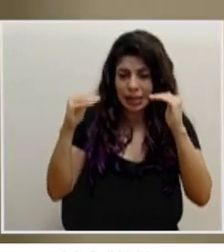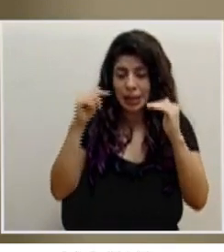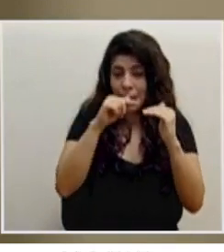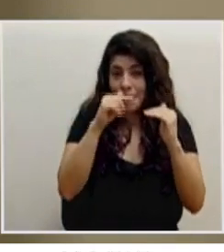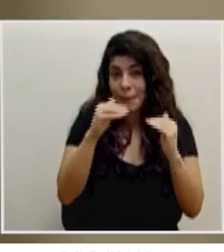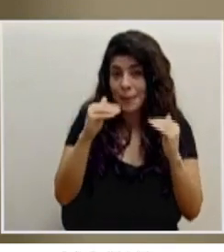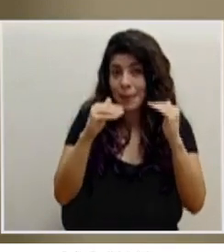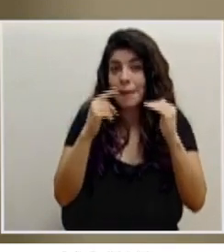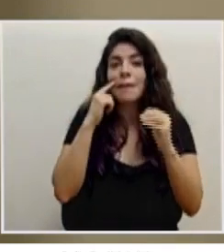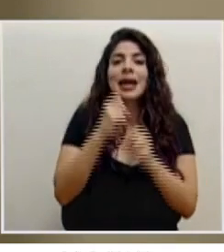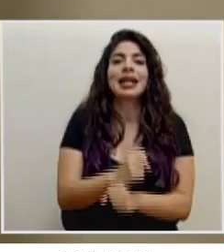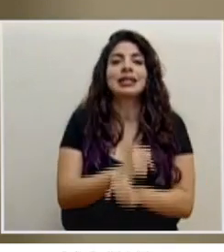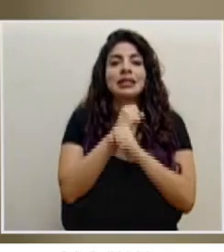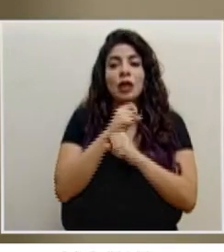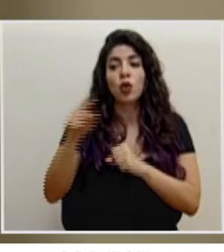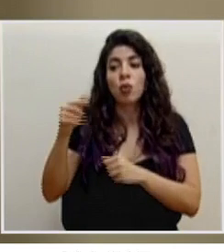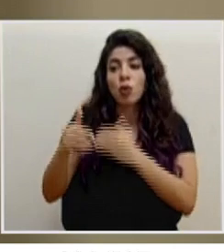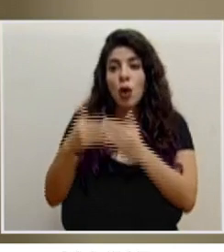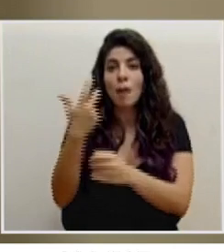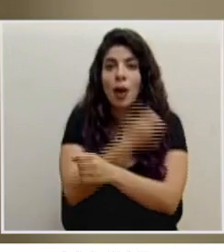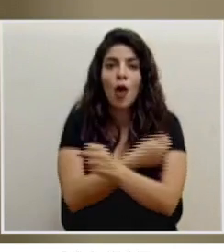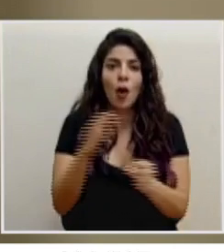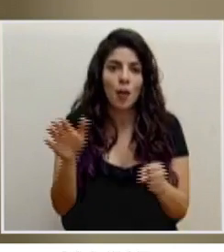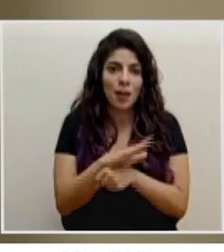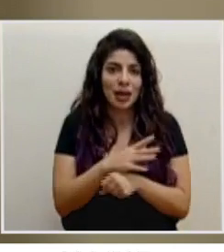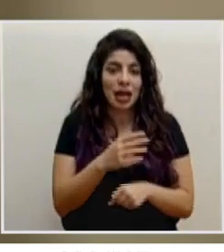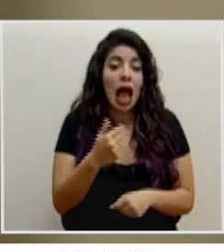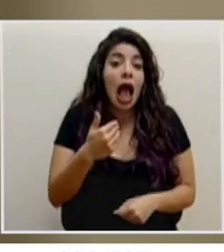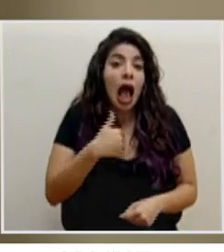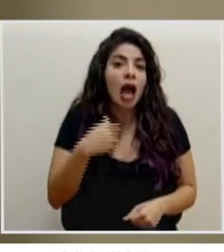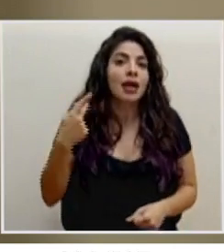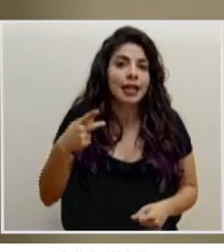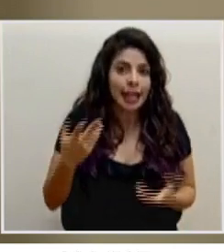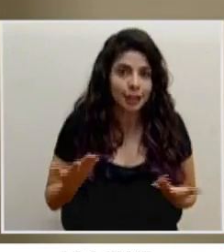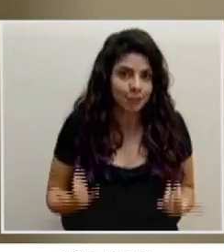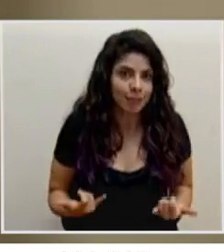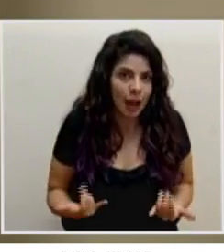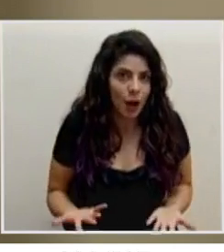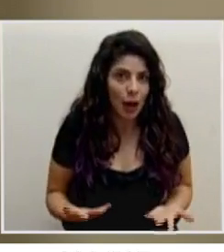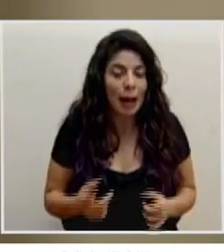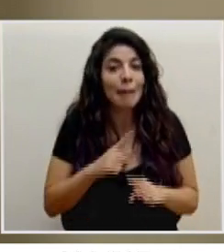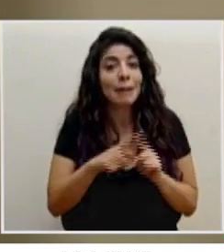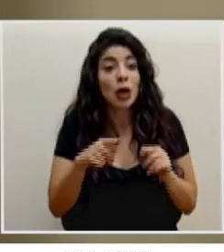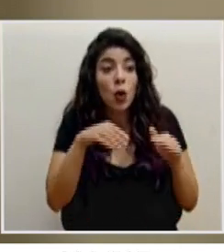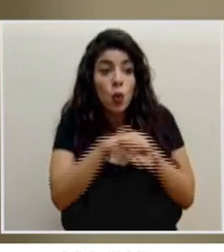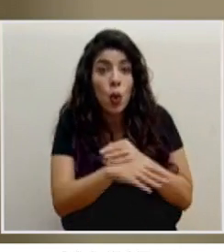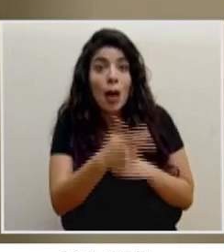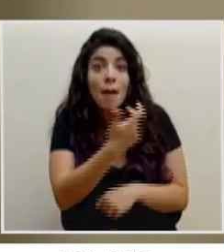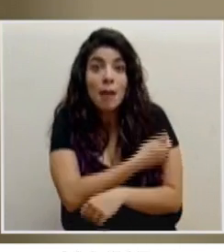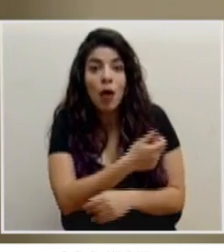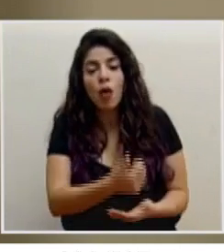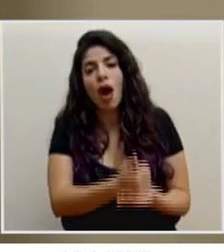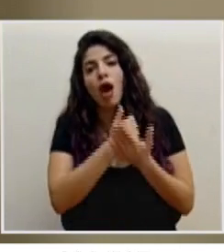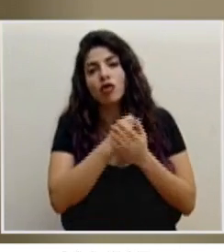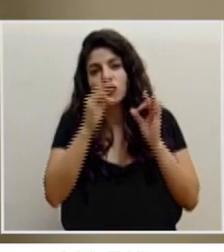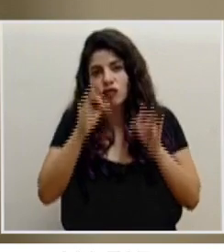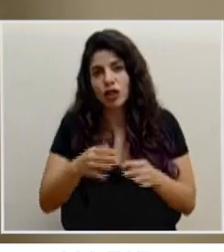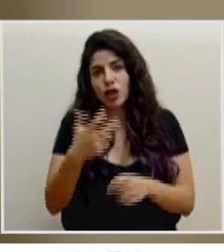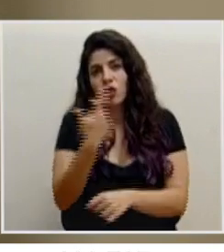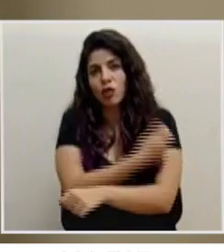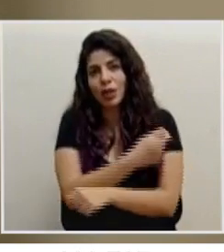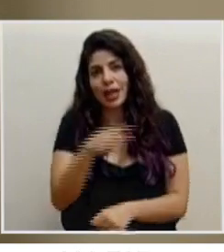¿verdad?, esos esquemas de vacunación. En este caso, asumiendo un riesgo, pero bueno, teniendo un stock de vacunación que nos asegure esa aplicación de